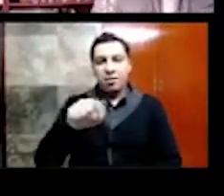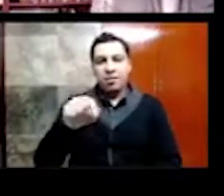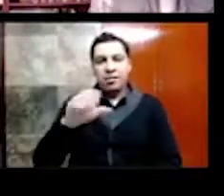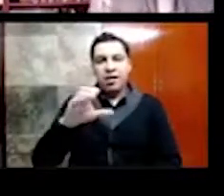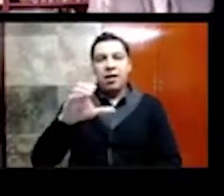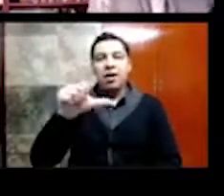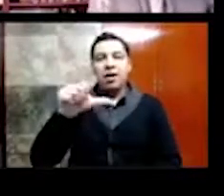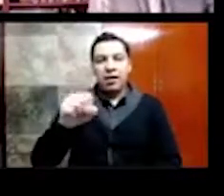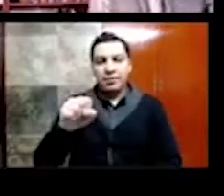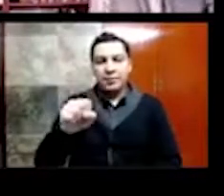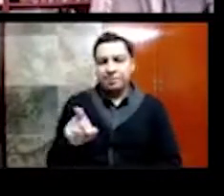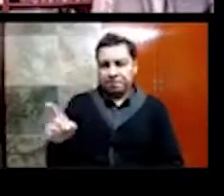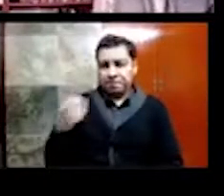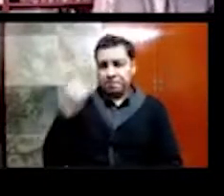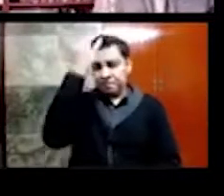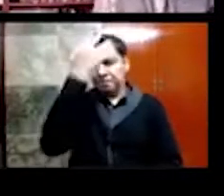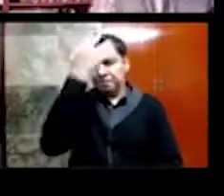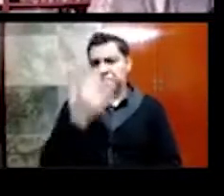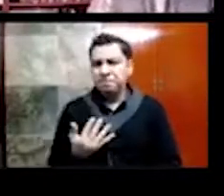Esta imagen es una